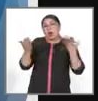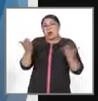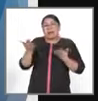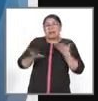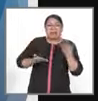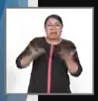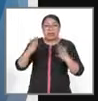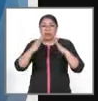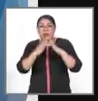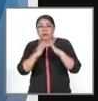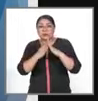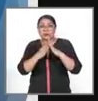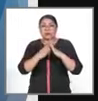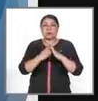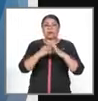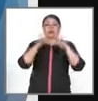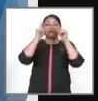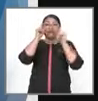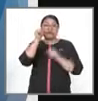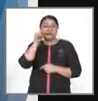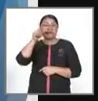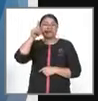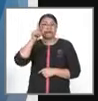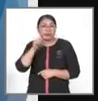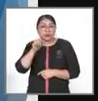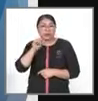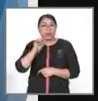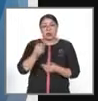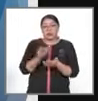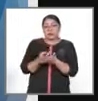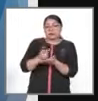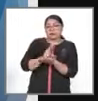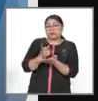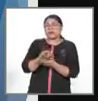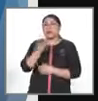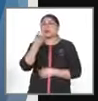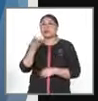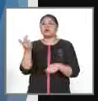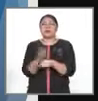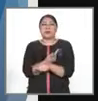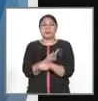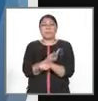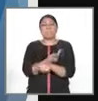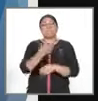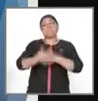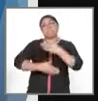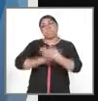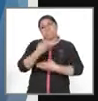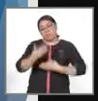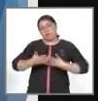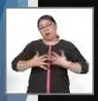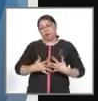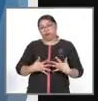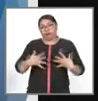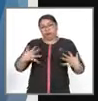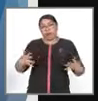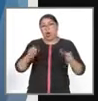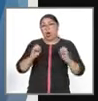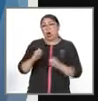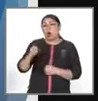levantan muy tarde y eso trae como consecuencia que incremente la obesidad obviamente no tienen una actividad física al